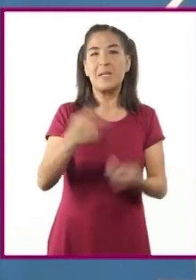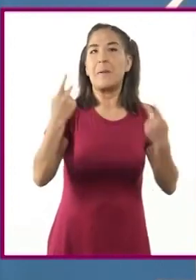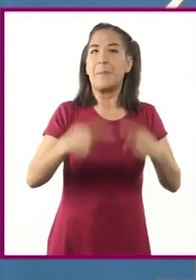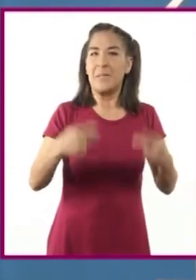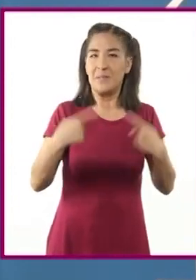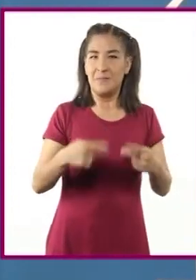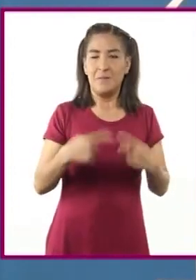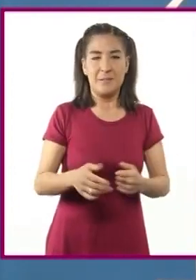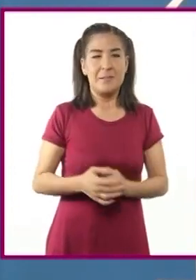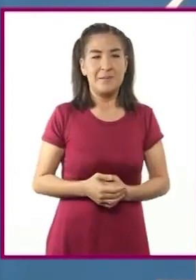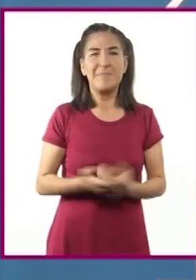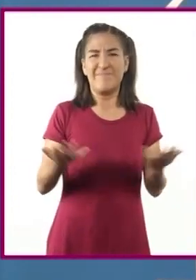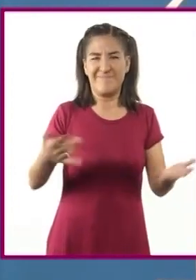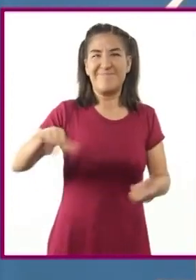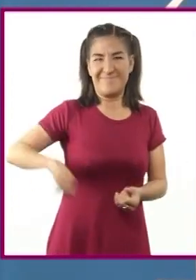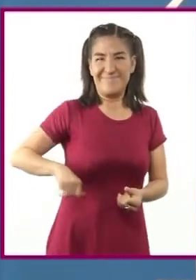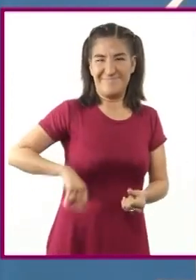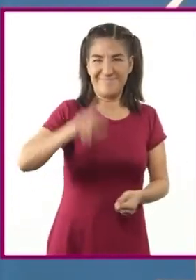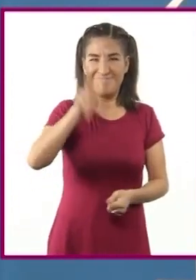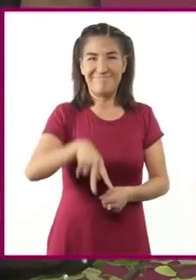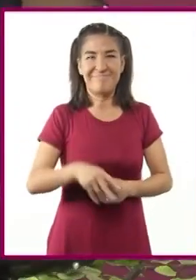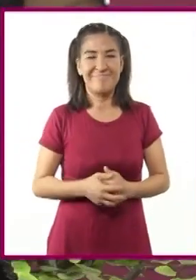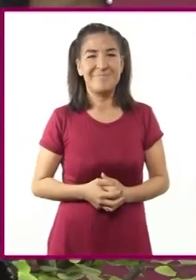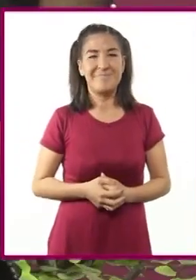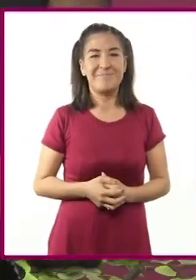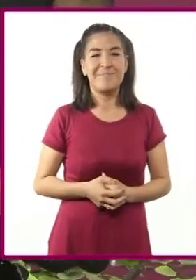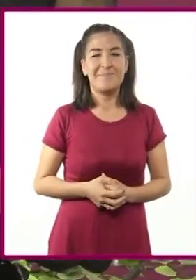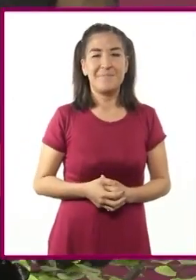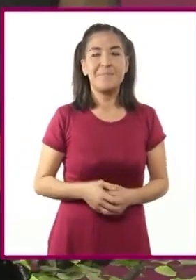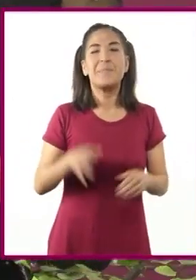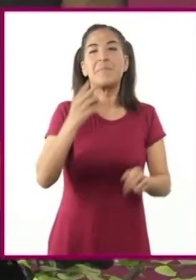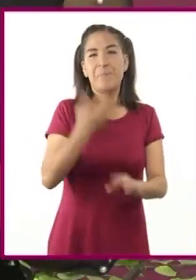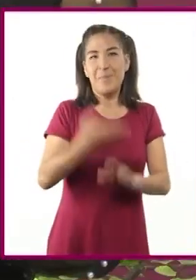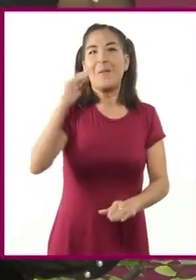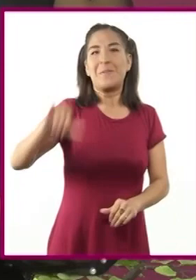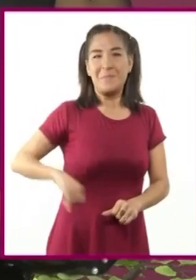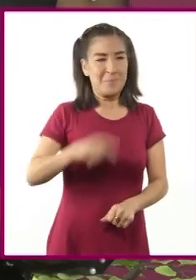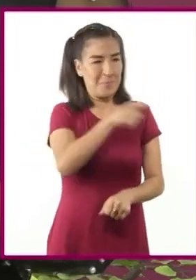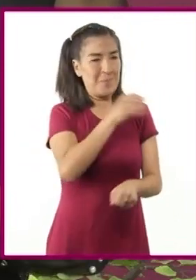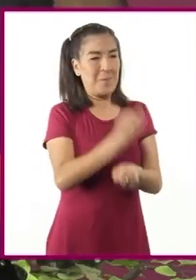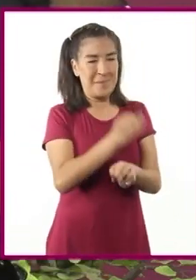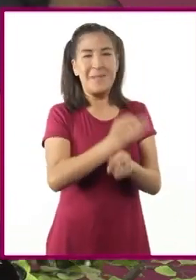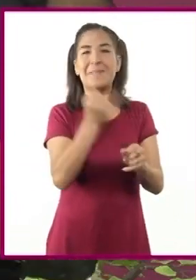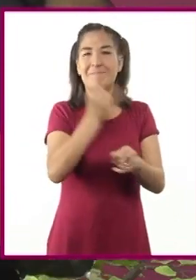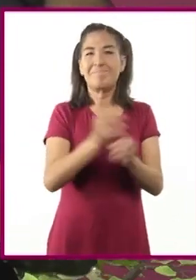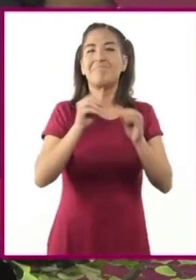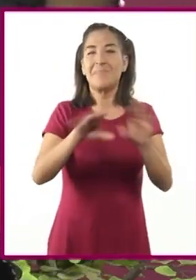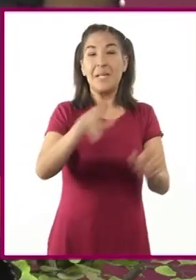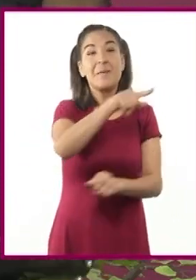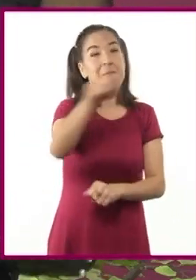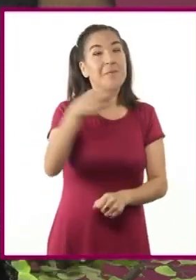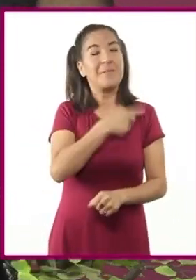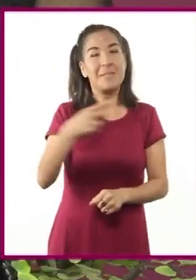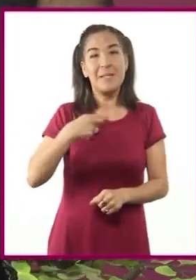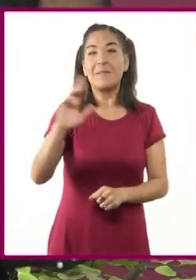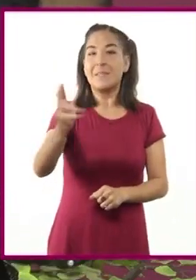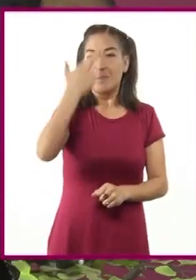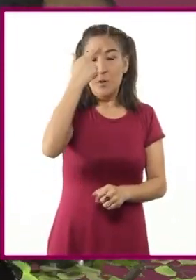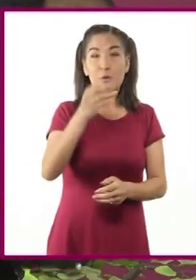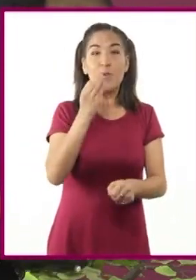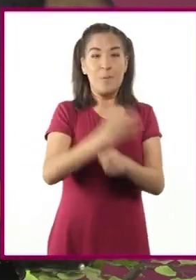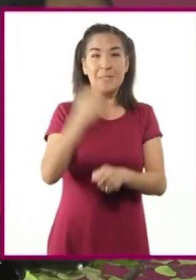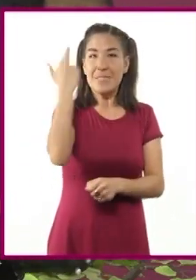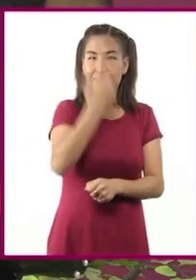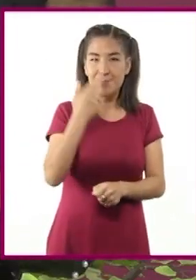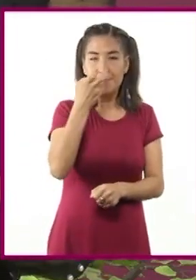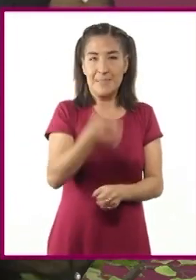personas. Interesante, ¿no? Muy interesante información, Nadia. Recuerden que todo lo revisado